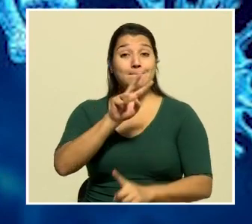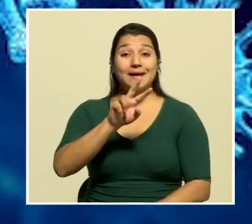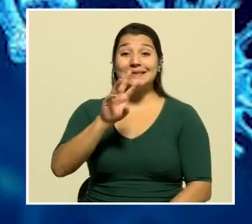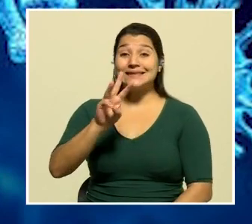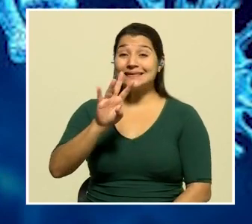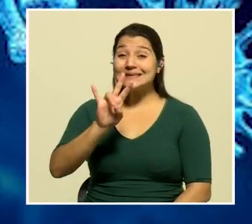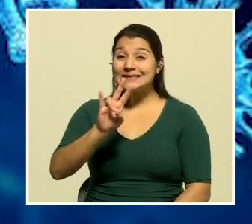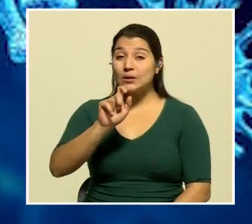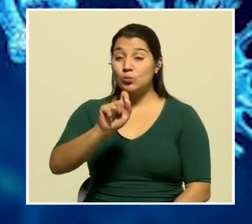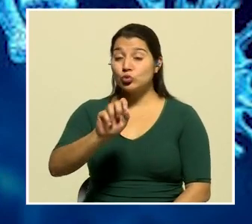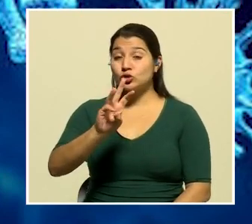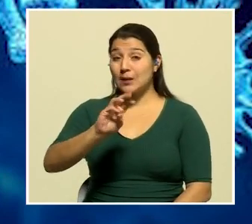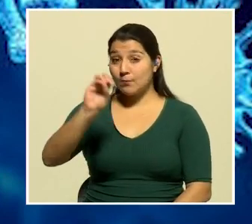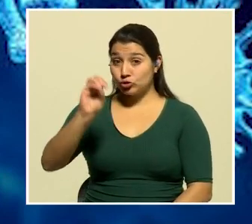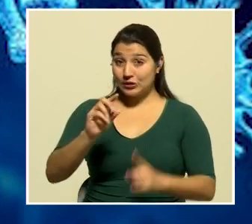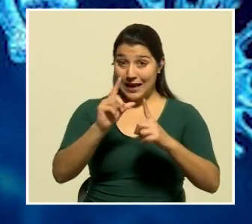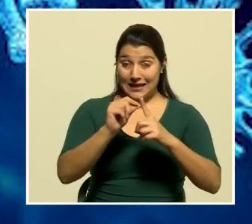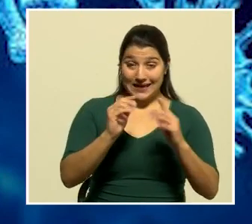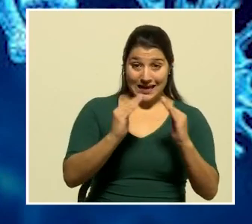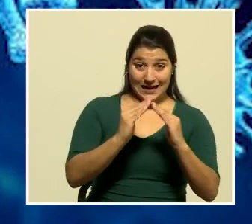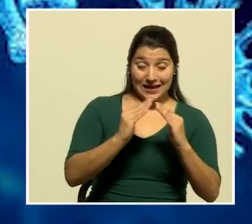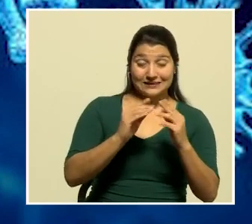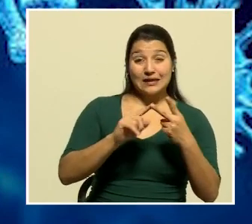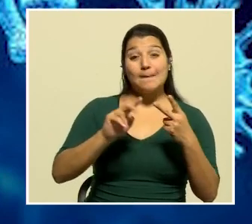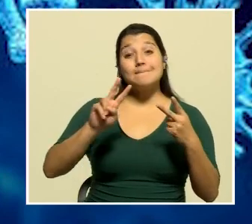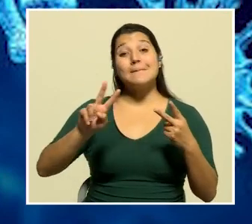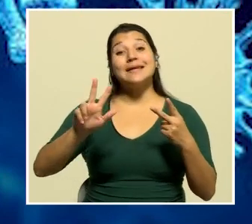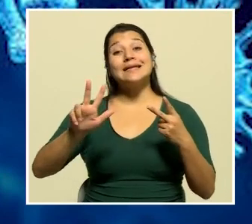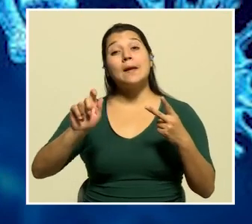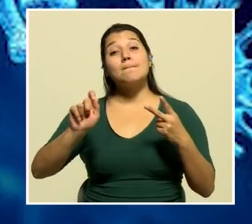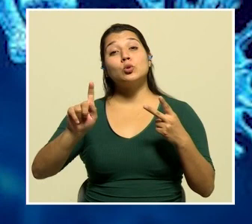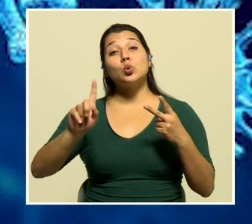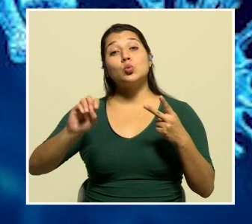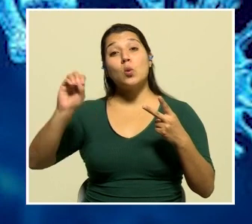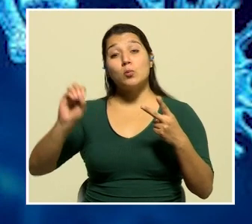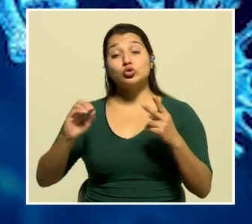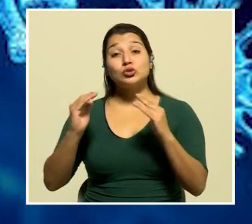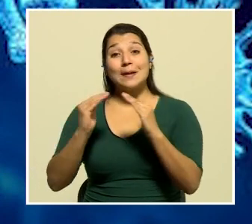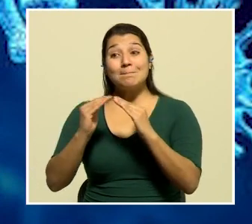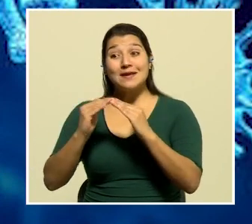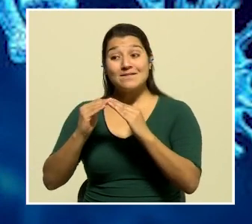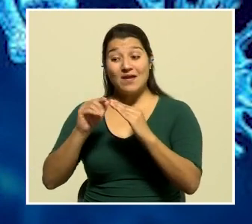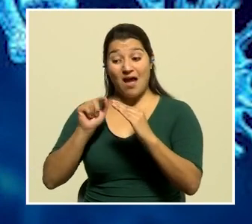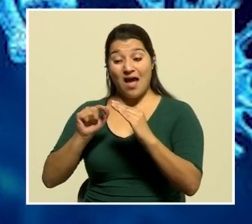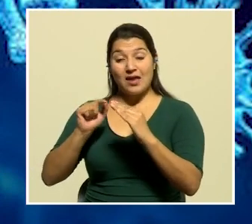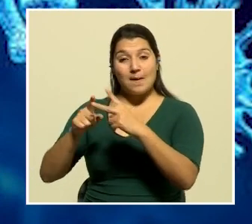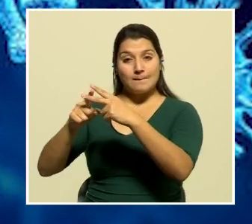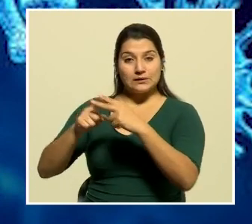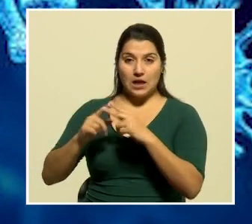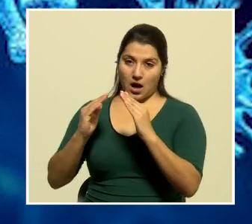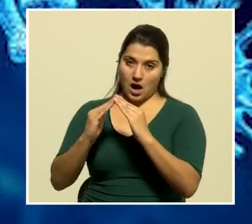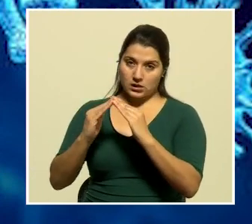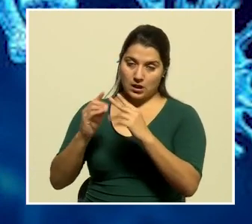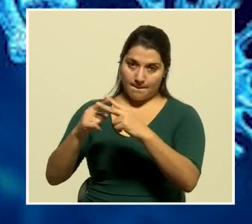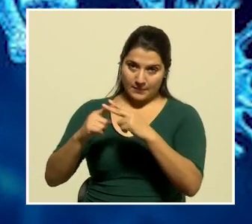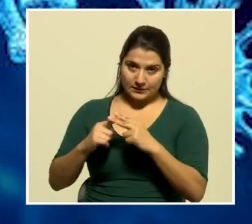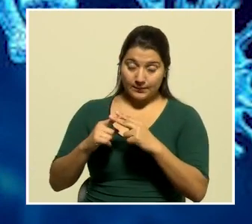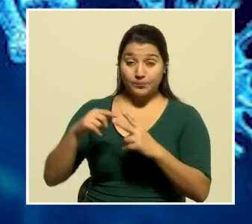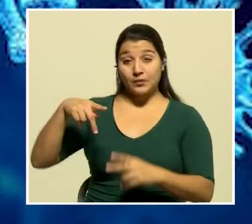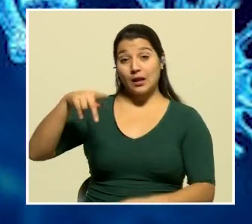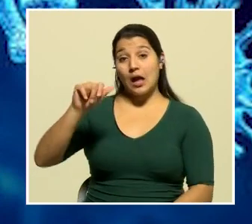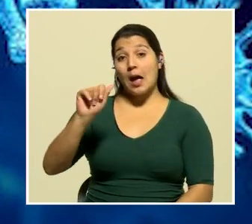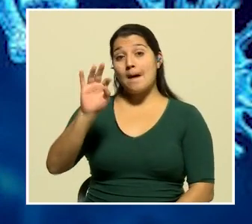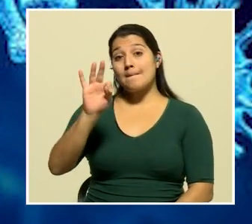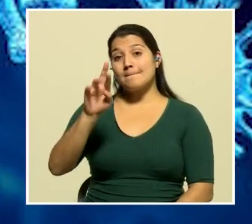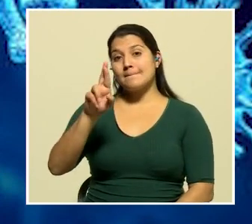y el 23.1% vive en una vivienda prestada. Precisamente, Patricia Mora,